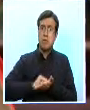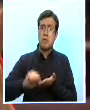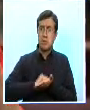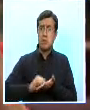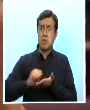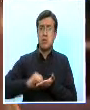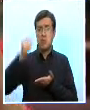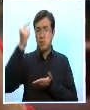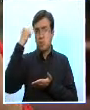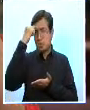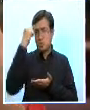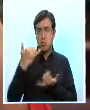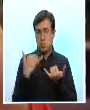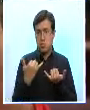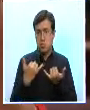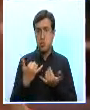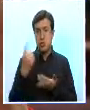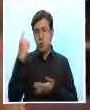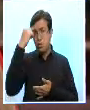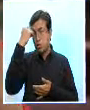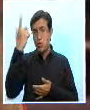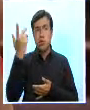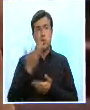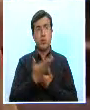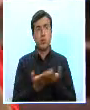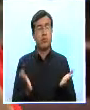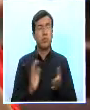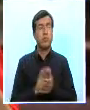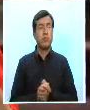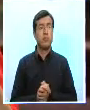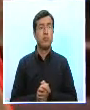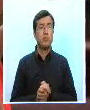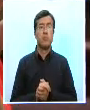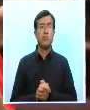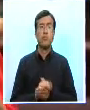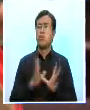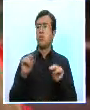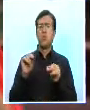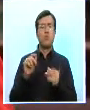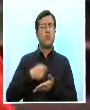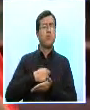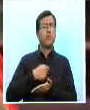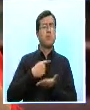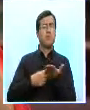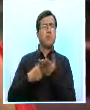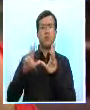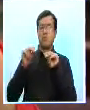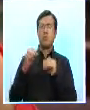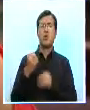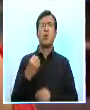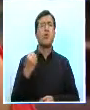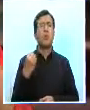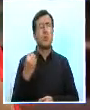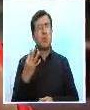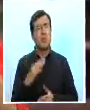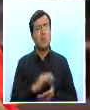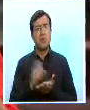gobierno actual de derechas que hay no permitió que se debatiera pero se consiguieron las